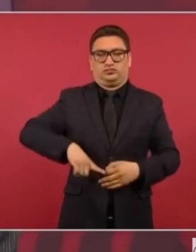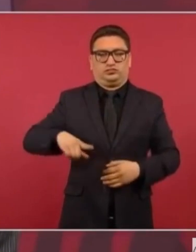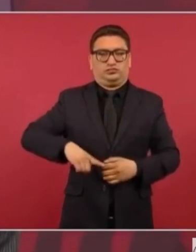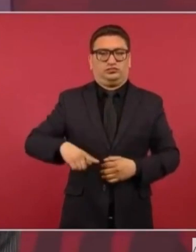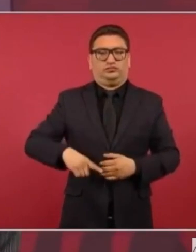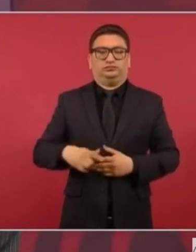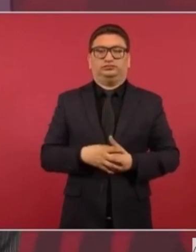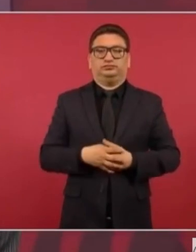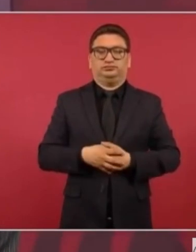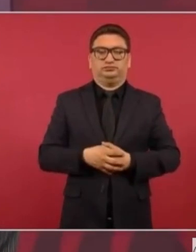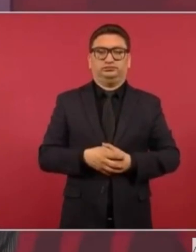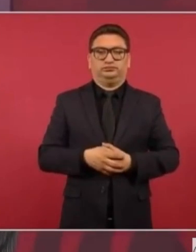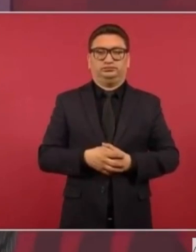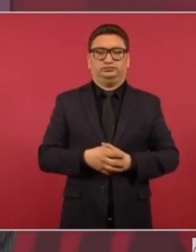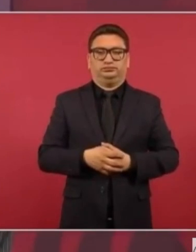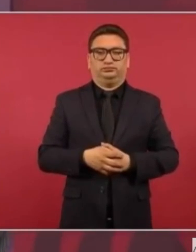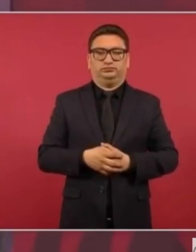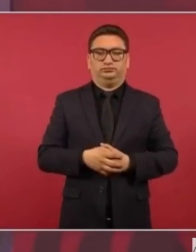los